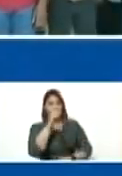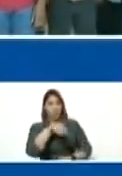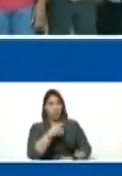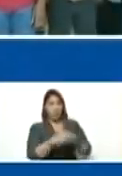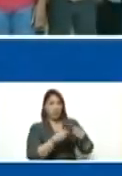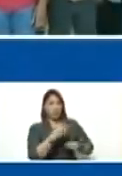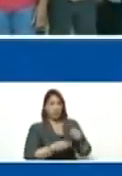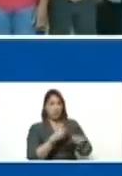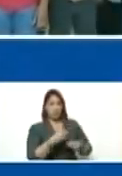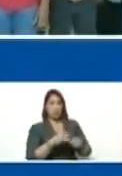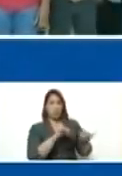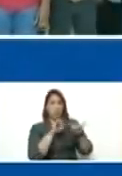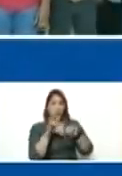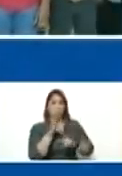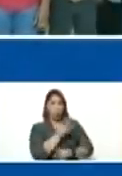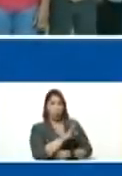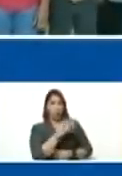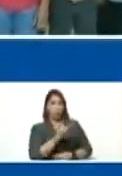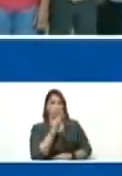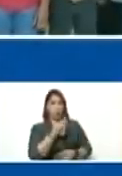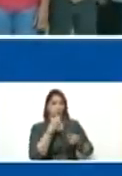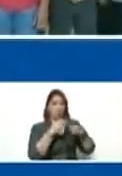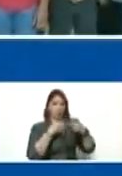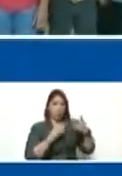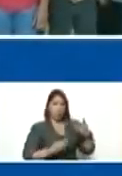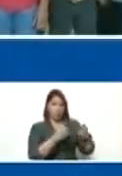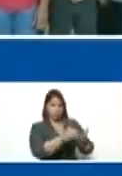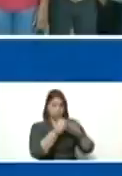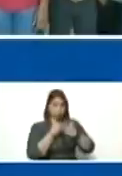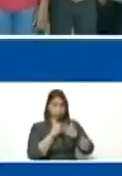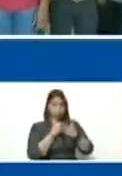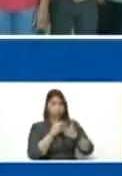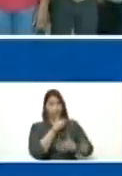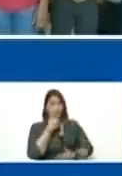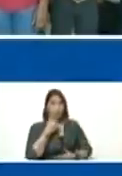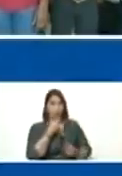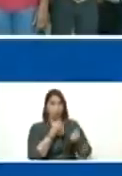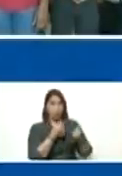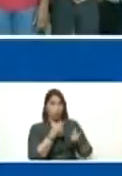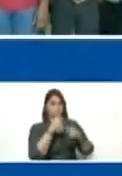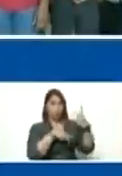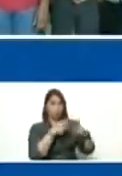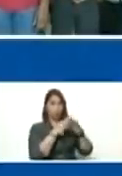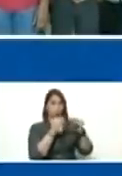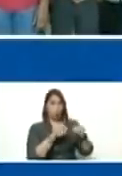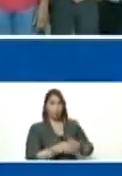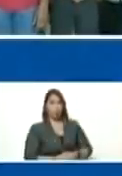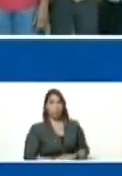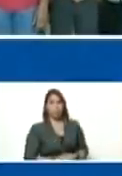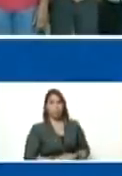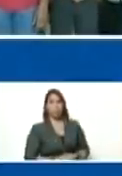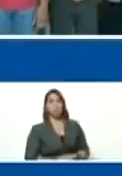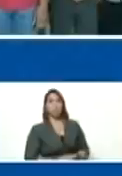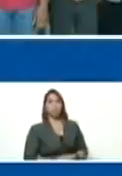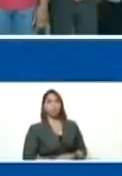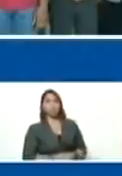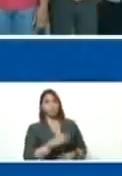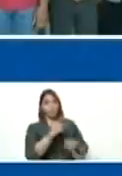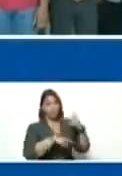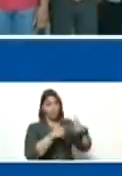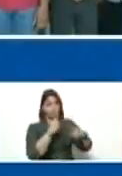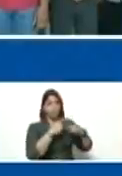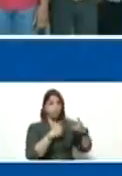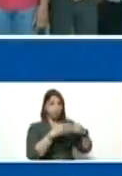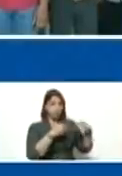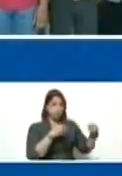rubros bien importantes que nos va a ayudar a mejorar el costo de producción de todos los productos, caso